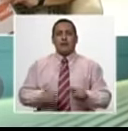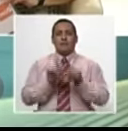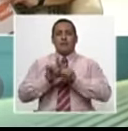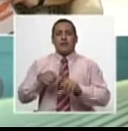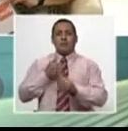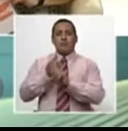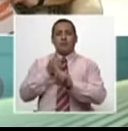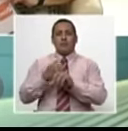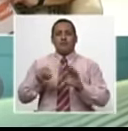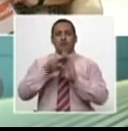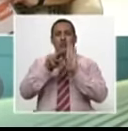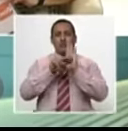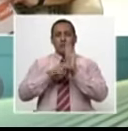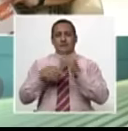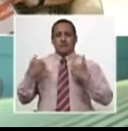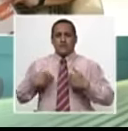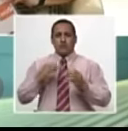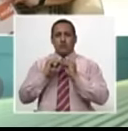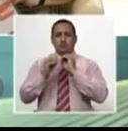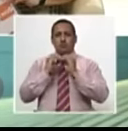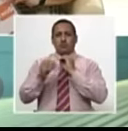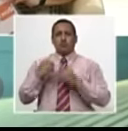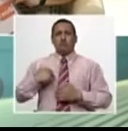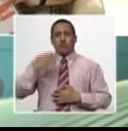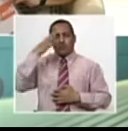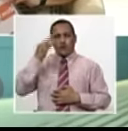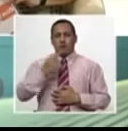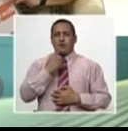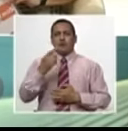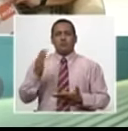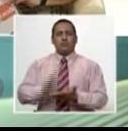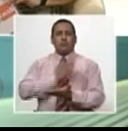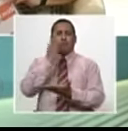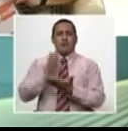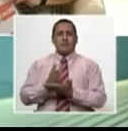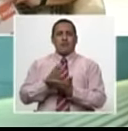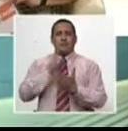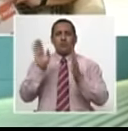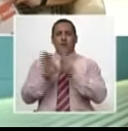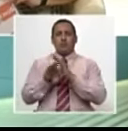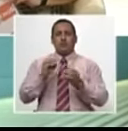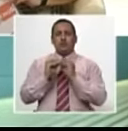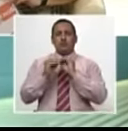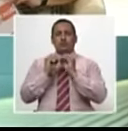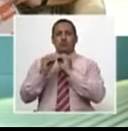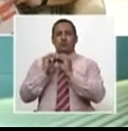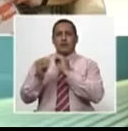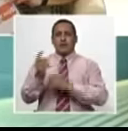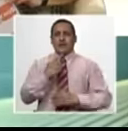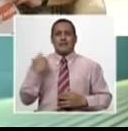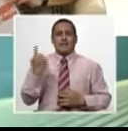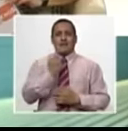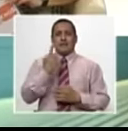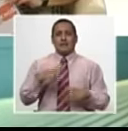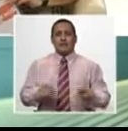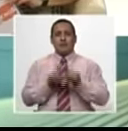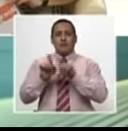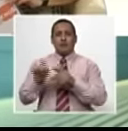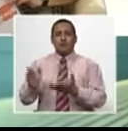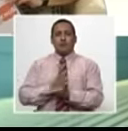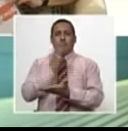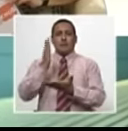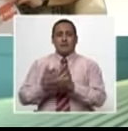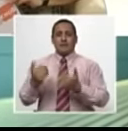las propias normas ya reglamentarias, ¿no? Claro. Yo creo que es un problema más bien de implementación, es un